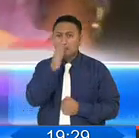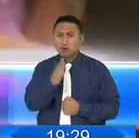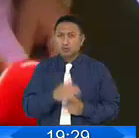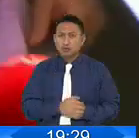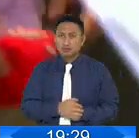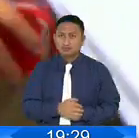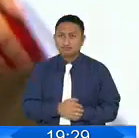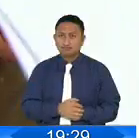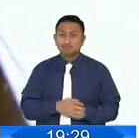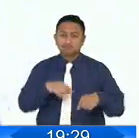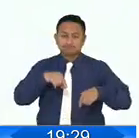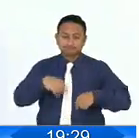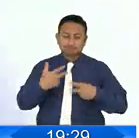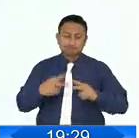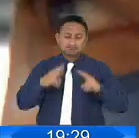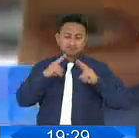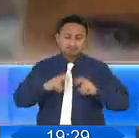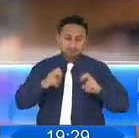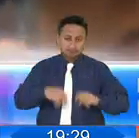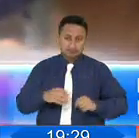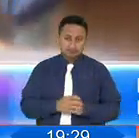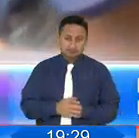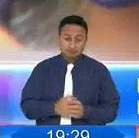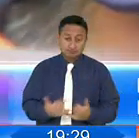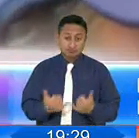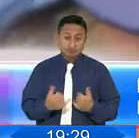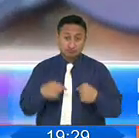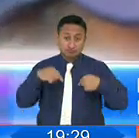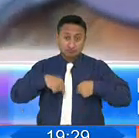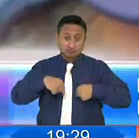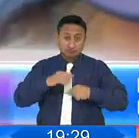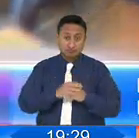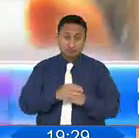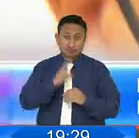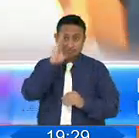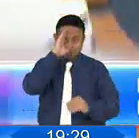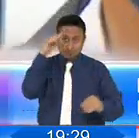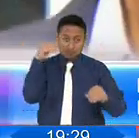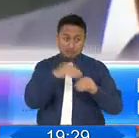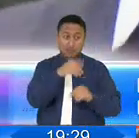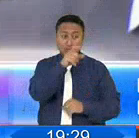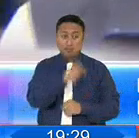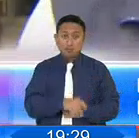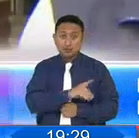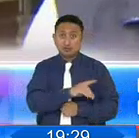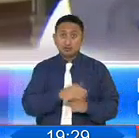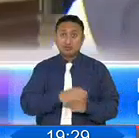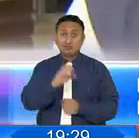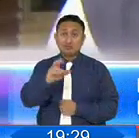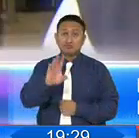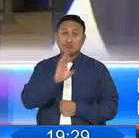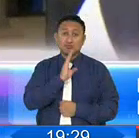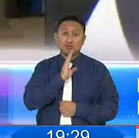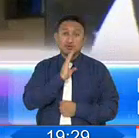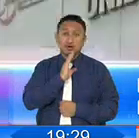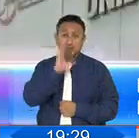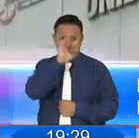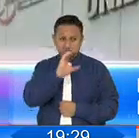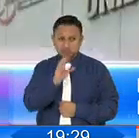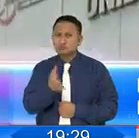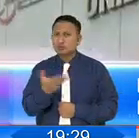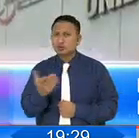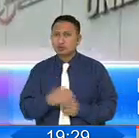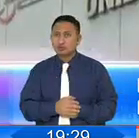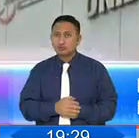De acuerdo con las investigaciones, por el momento se busca conocer el paradero del sujeto que lanza el agua sobre su cuerpo.